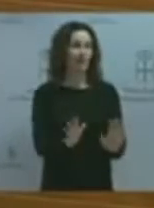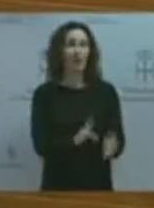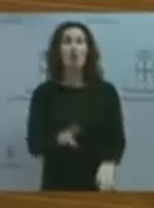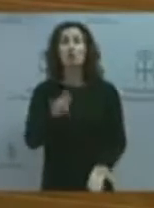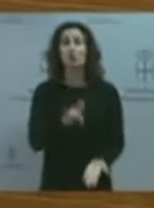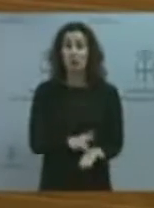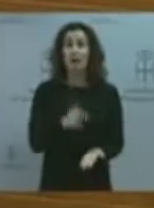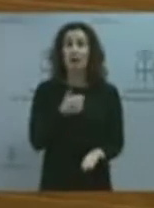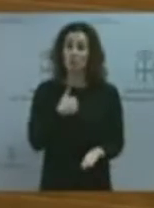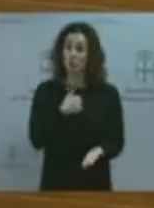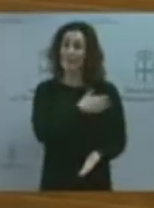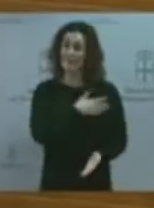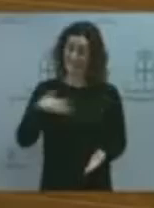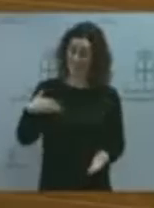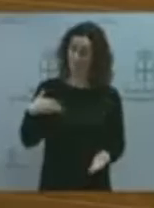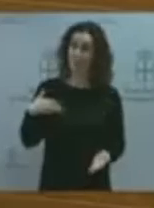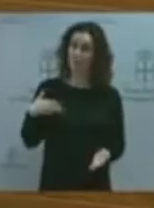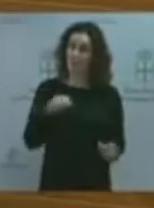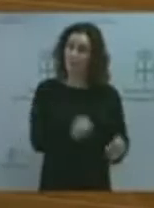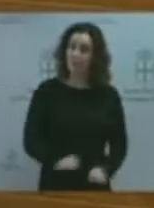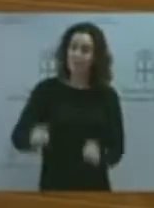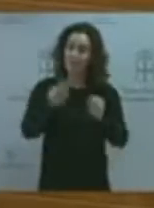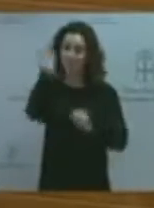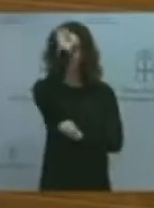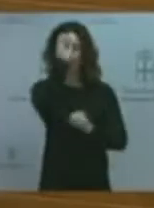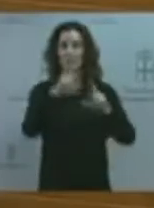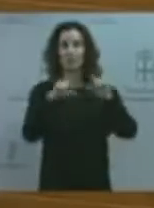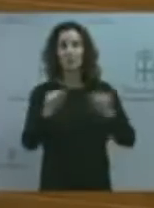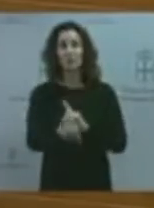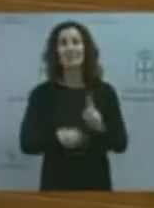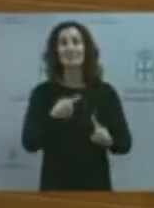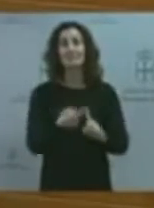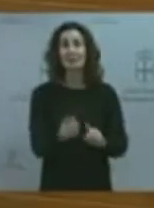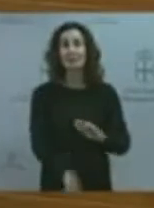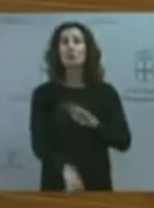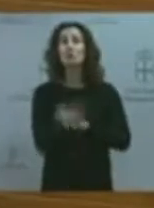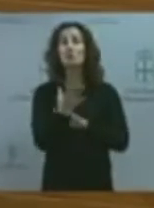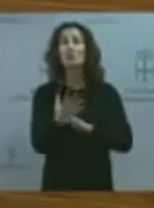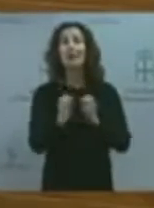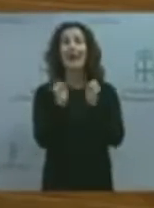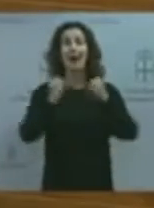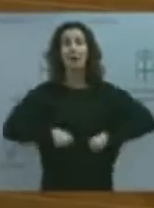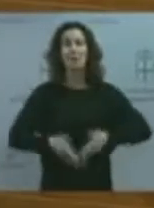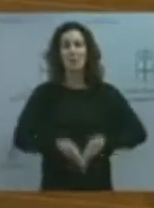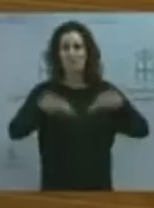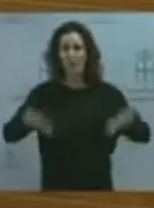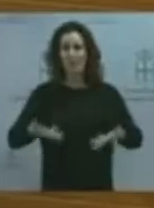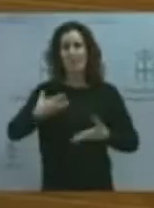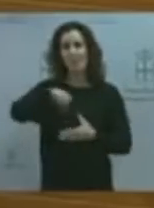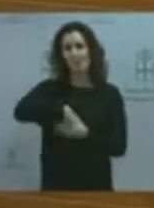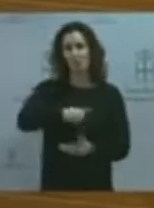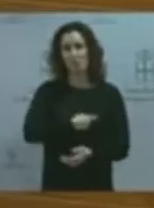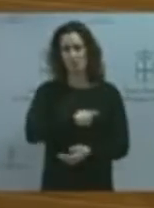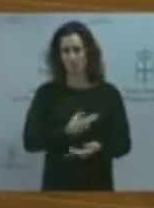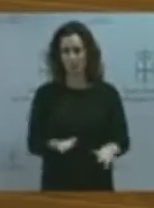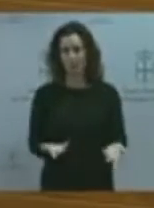el Gobierno de Asturias, sino la que sea fruto del consenso más amplio posible en el seno de esa comisión. Yo no sé si usted a esa comisión llega con el interés